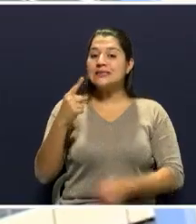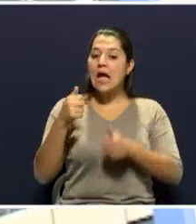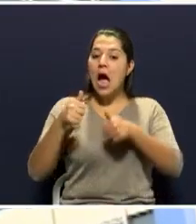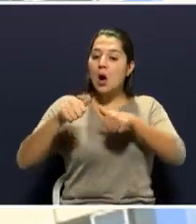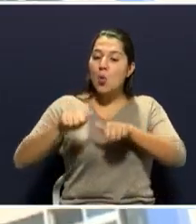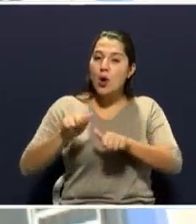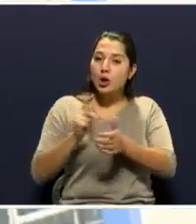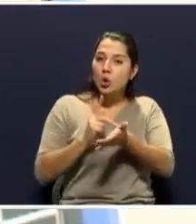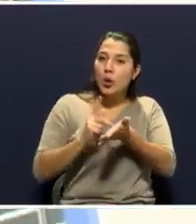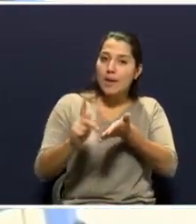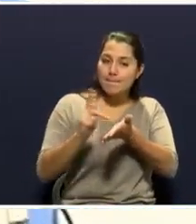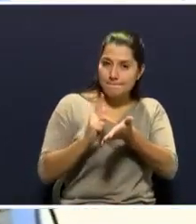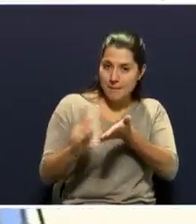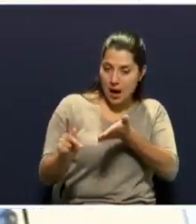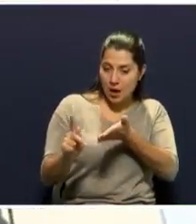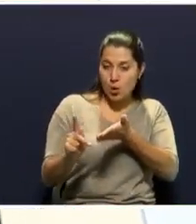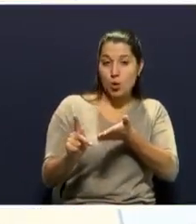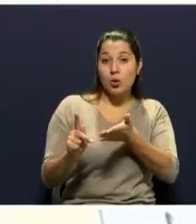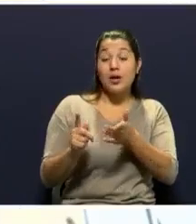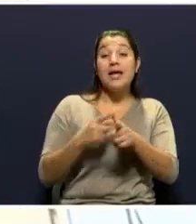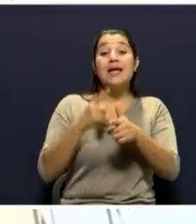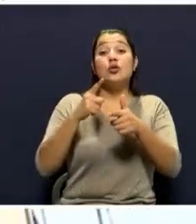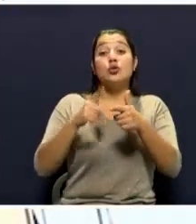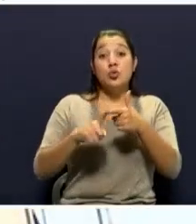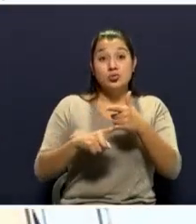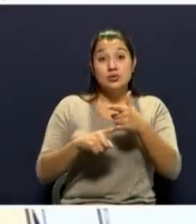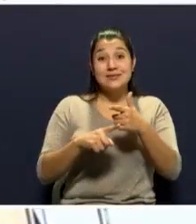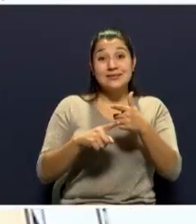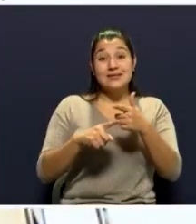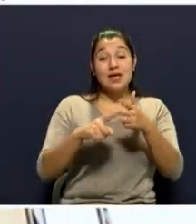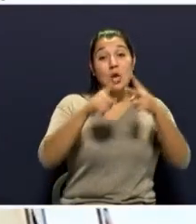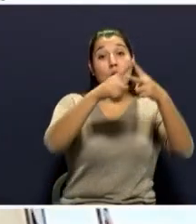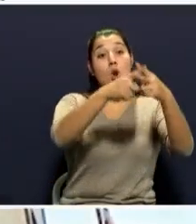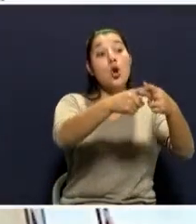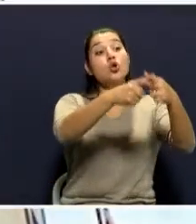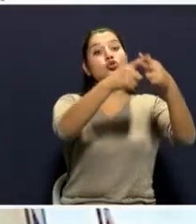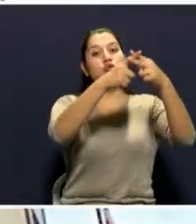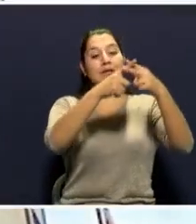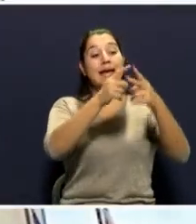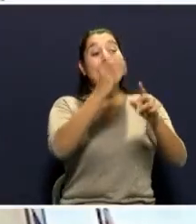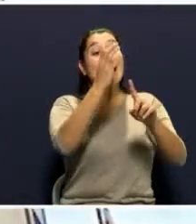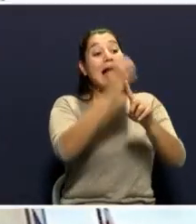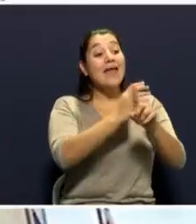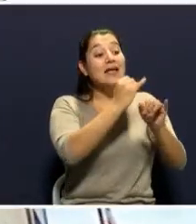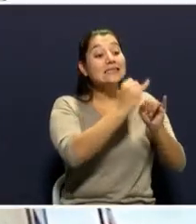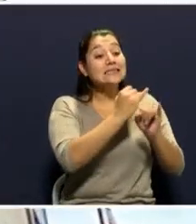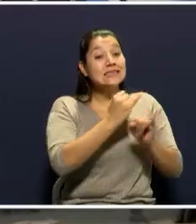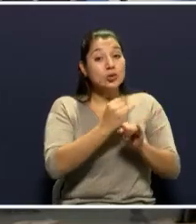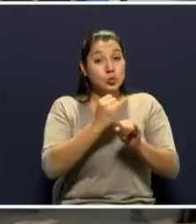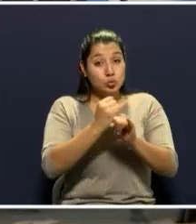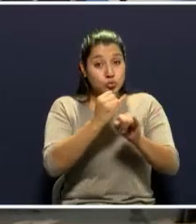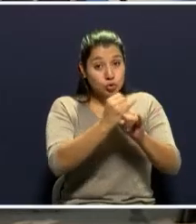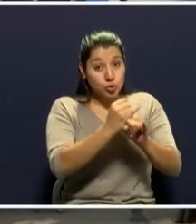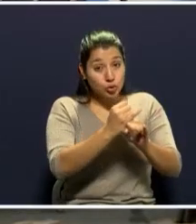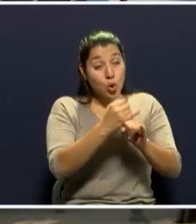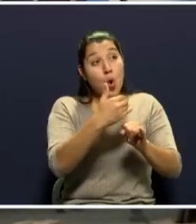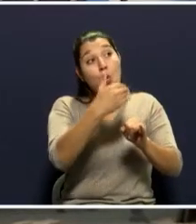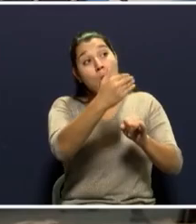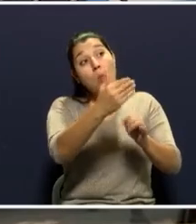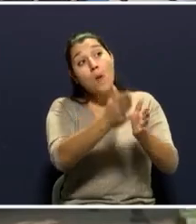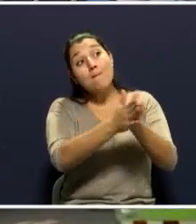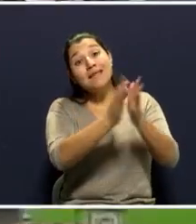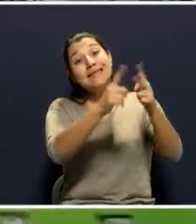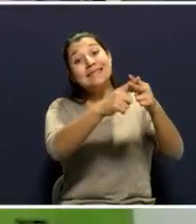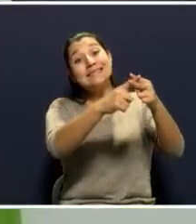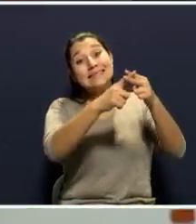utilizando fondos de los préstamos que van a recibir en el gobierno para fortalecer al sector productivo. Mientras